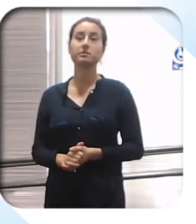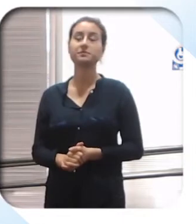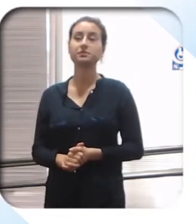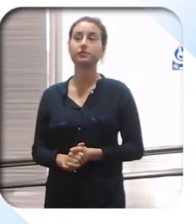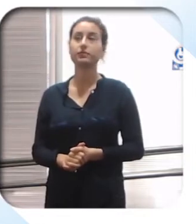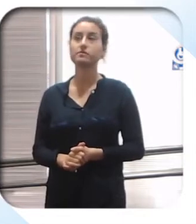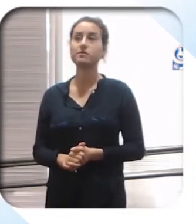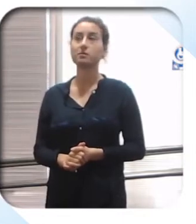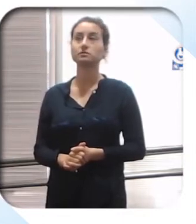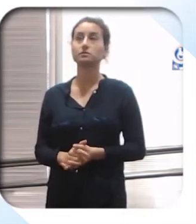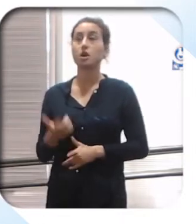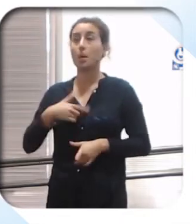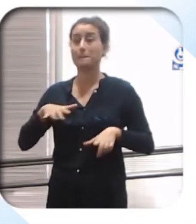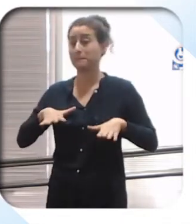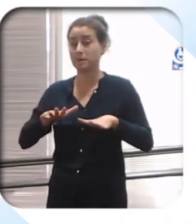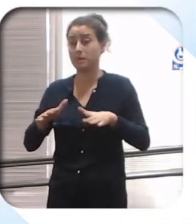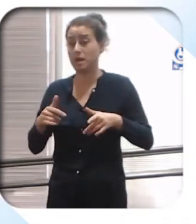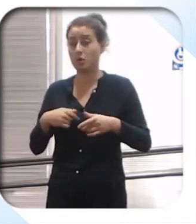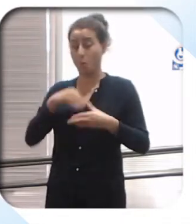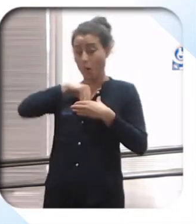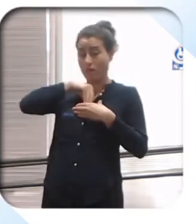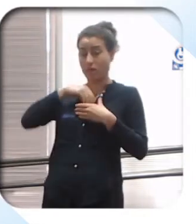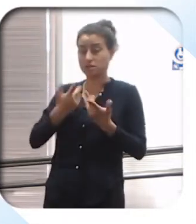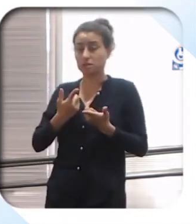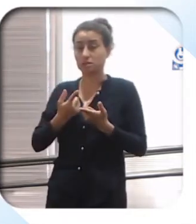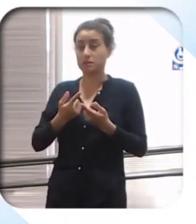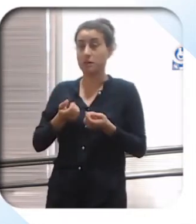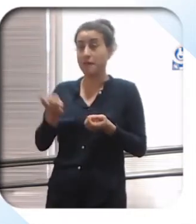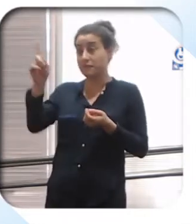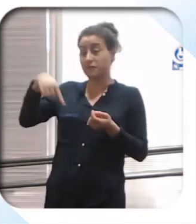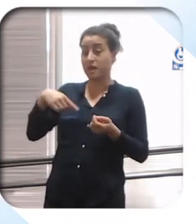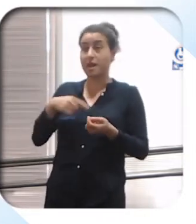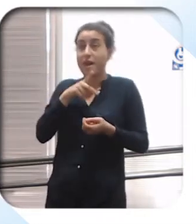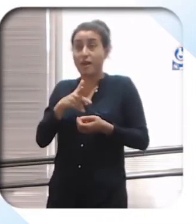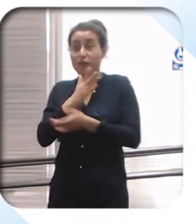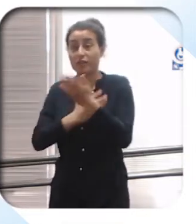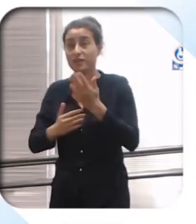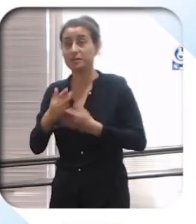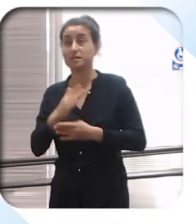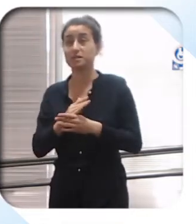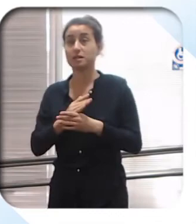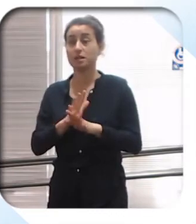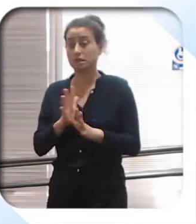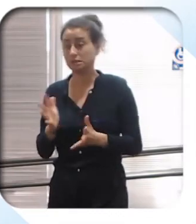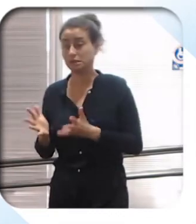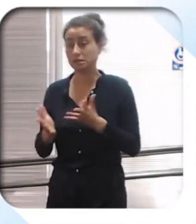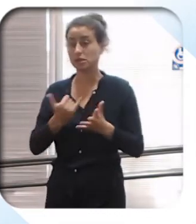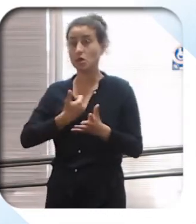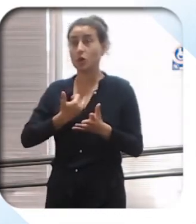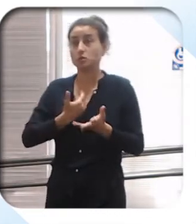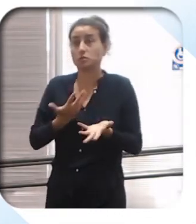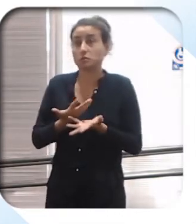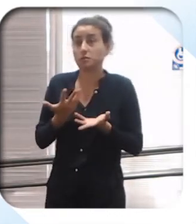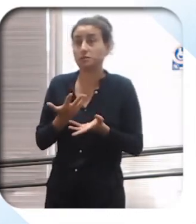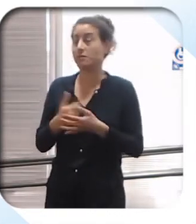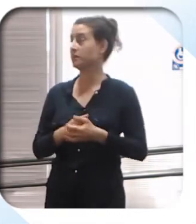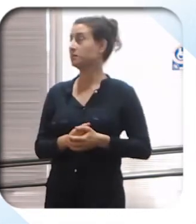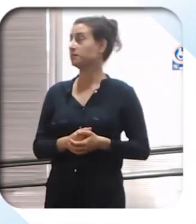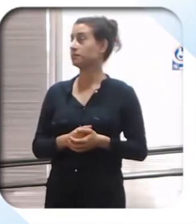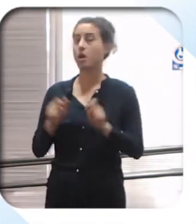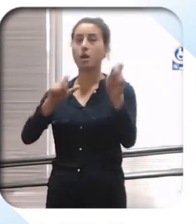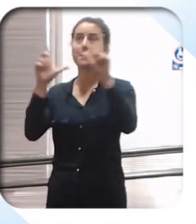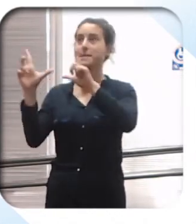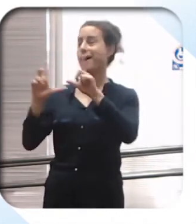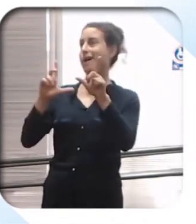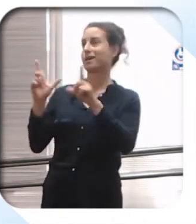vida y no estamos preparados ni para recibir un hijo con discapacidad, que la publicidad no acompaña todo esto y siempre las